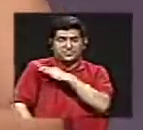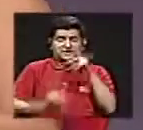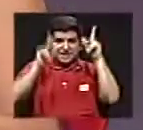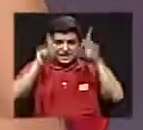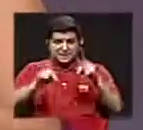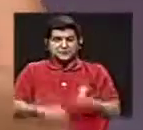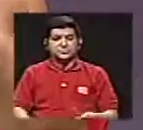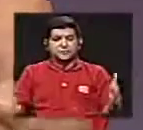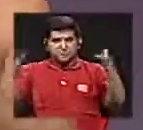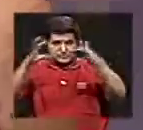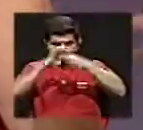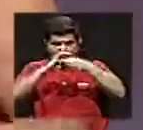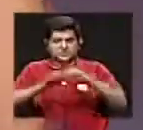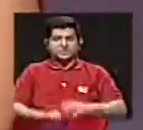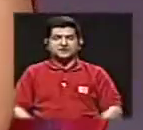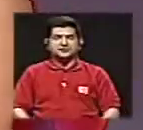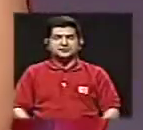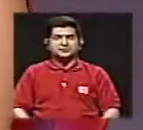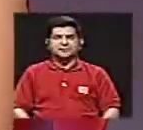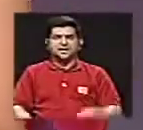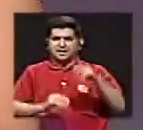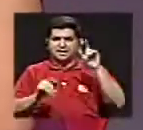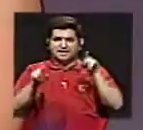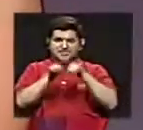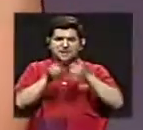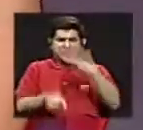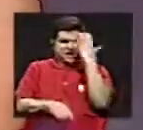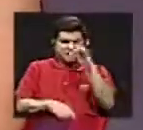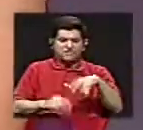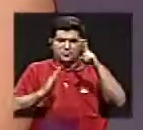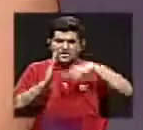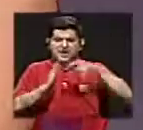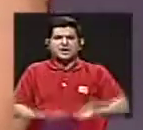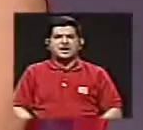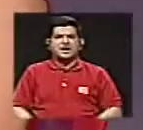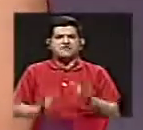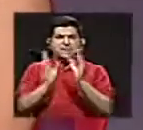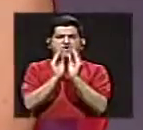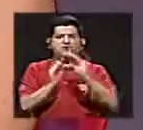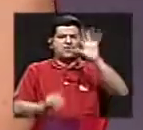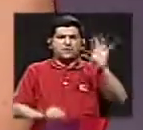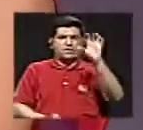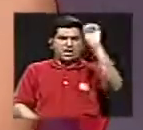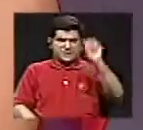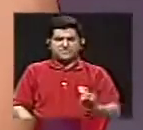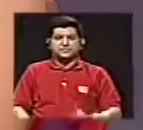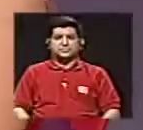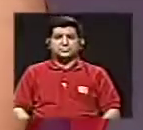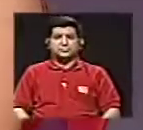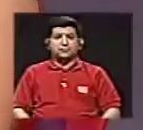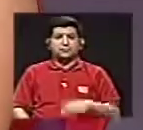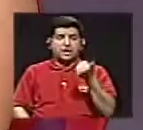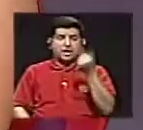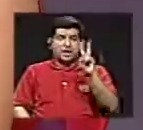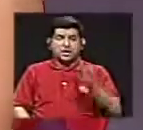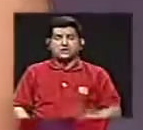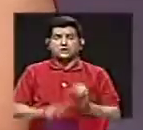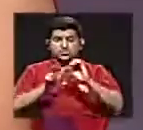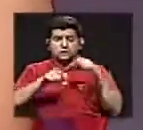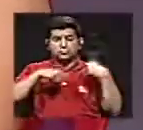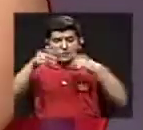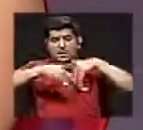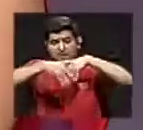gente a que se una, que lea en Facebook el Foro Caribe Sur, si pueden ir el 12 de octubre a la marcha. Les agradezco, se nos acabó el